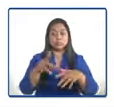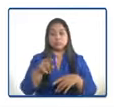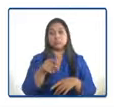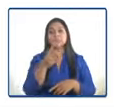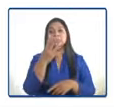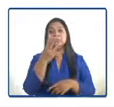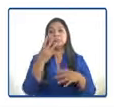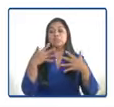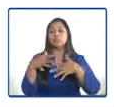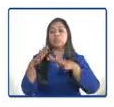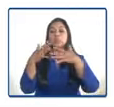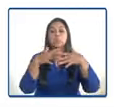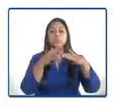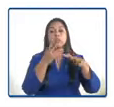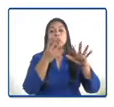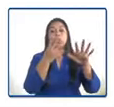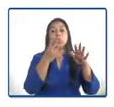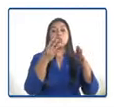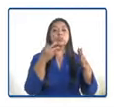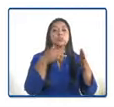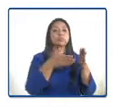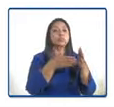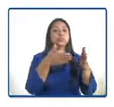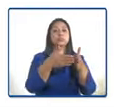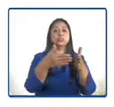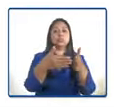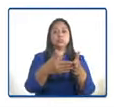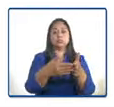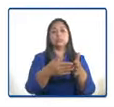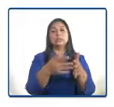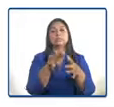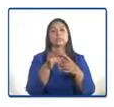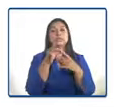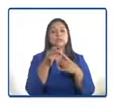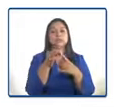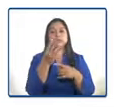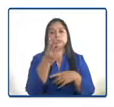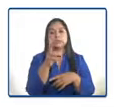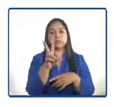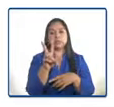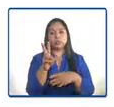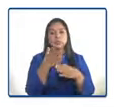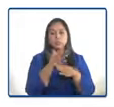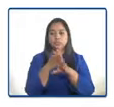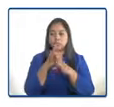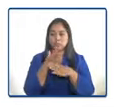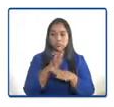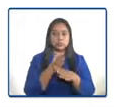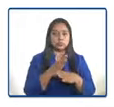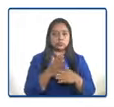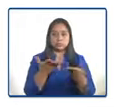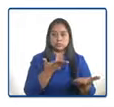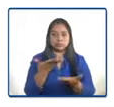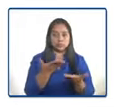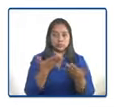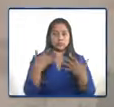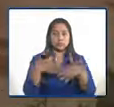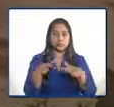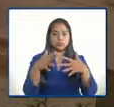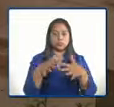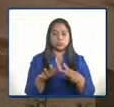puertos marítimos, 8 terminales especializadas y 32 operadores de servicios portuarios,